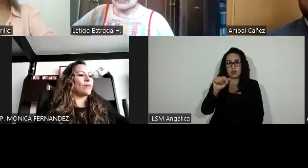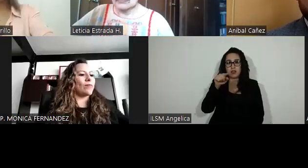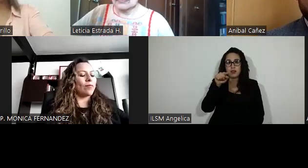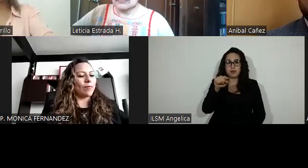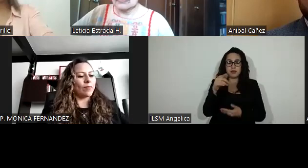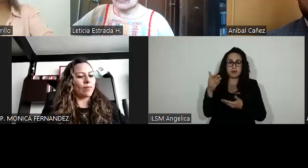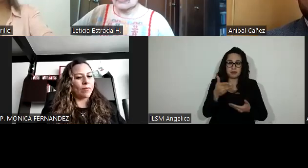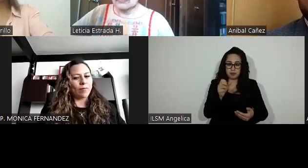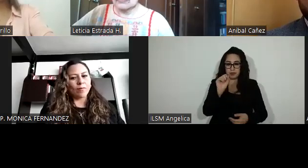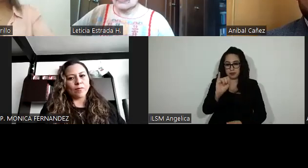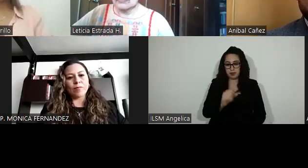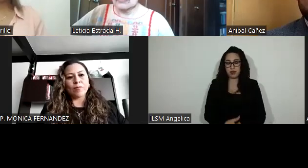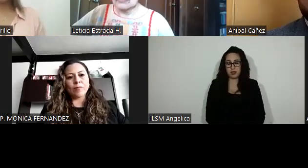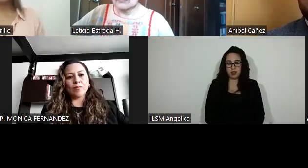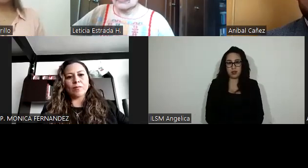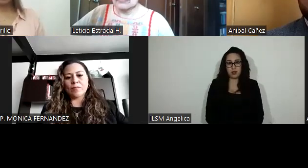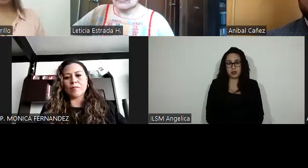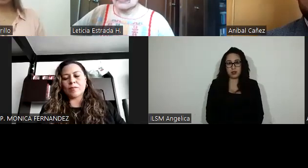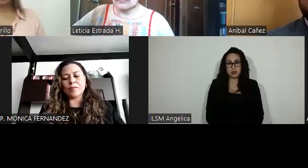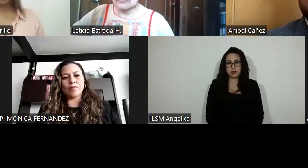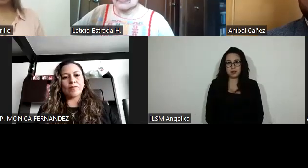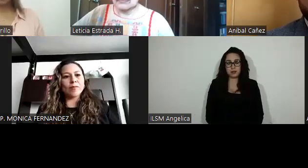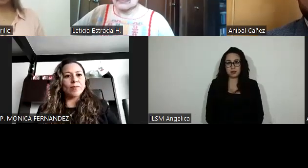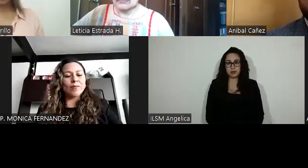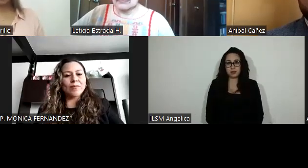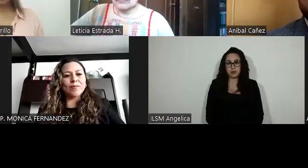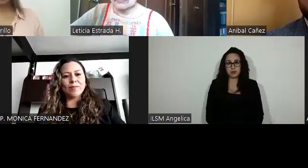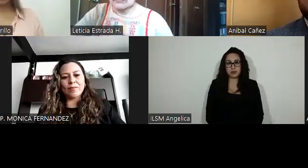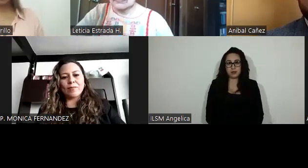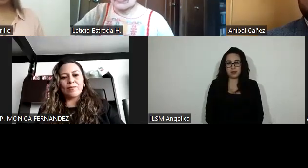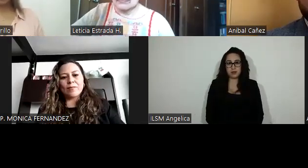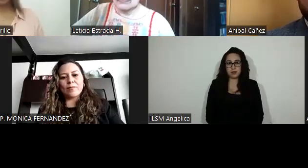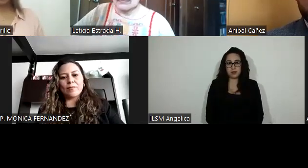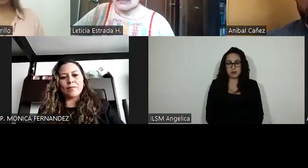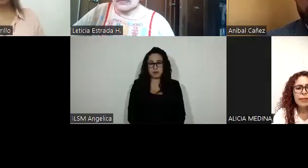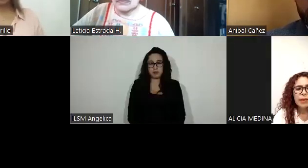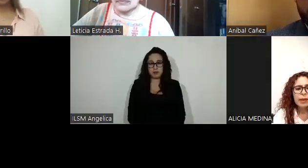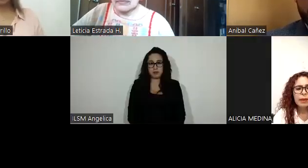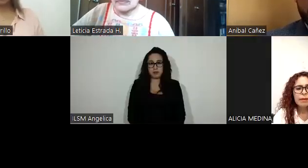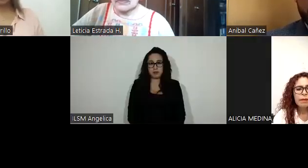Alicia Medina, presente. Gracias, diputada.